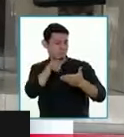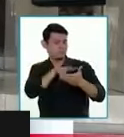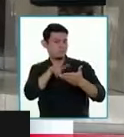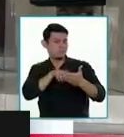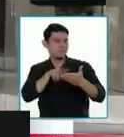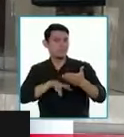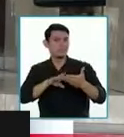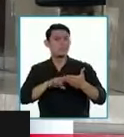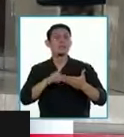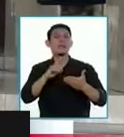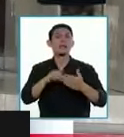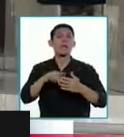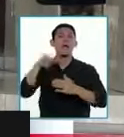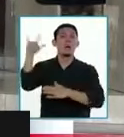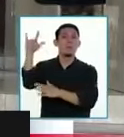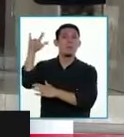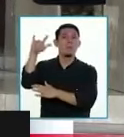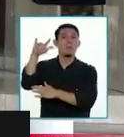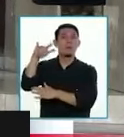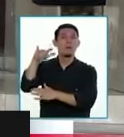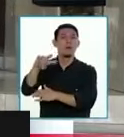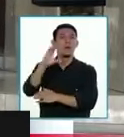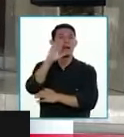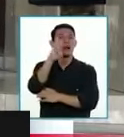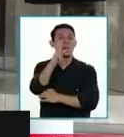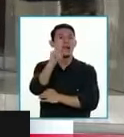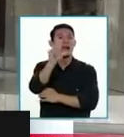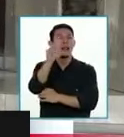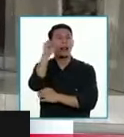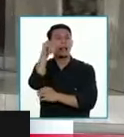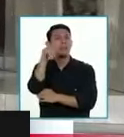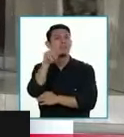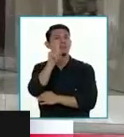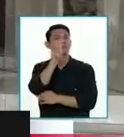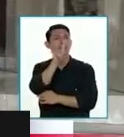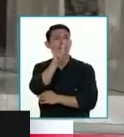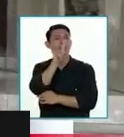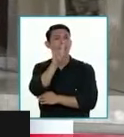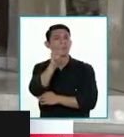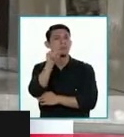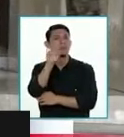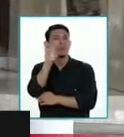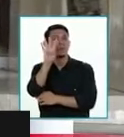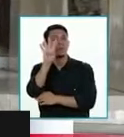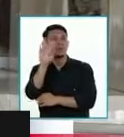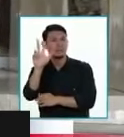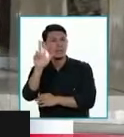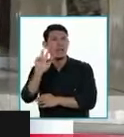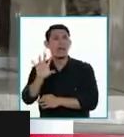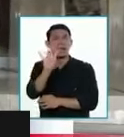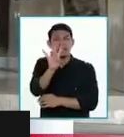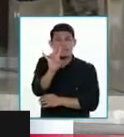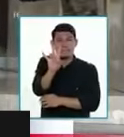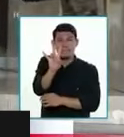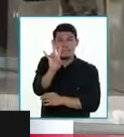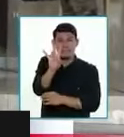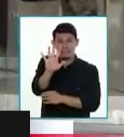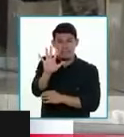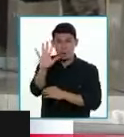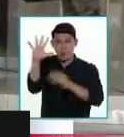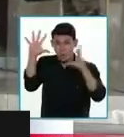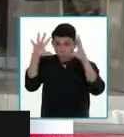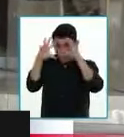exactamente, es en el vuelo de KLM 743 a las 7:05 de la